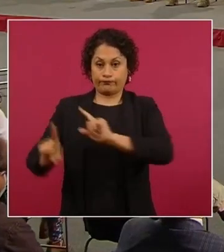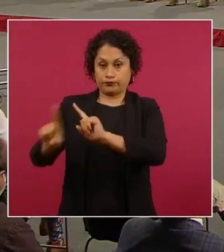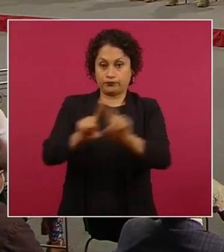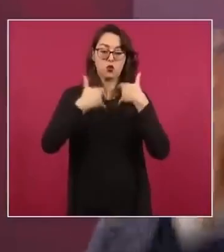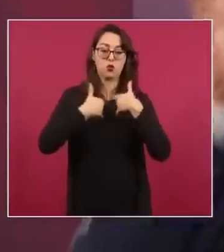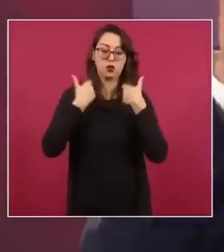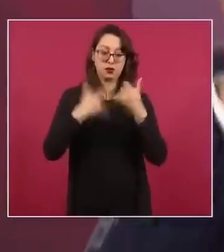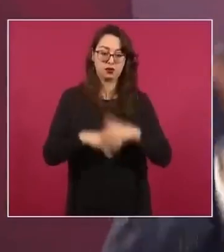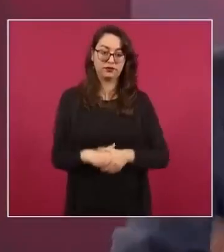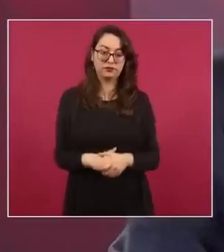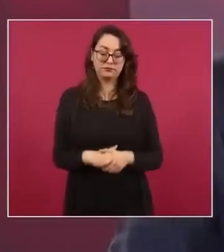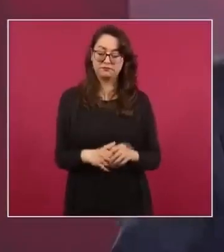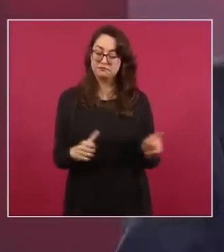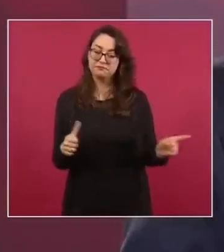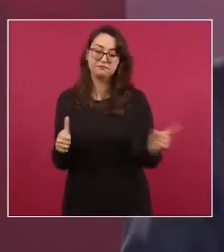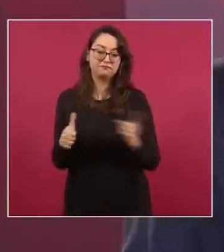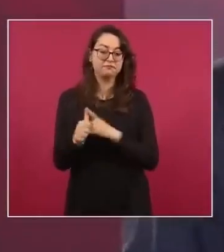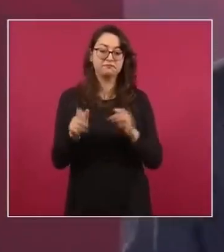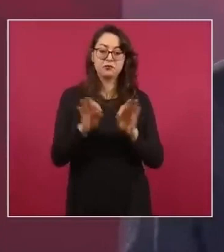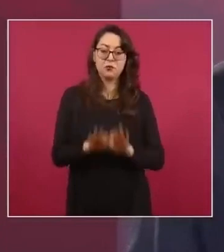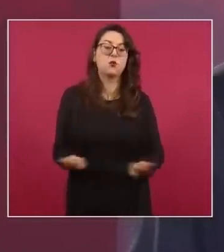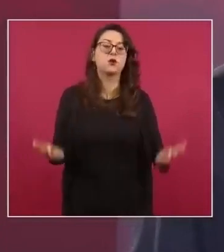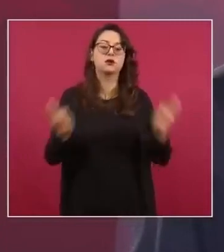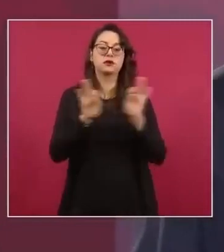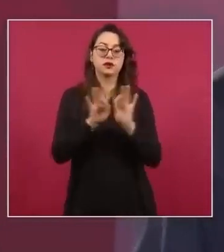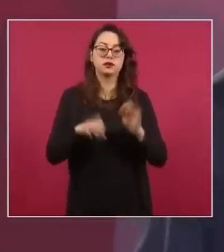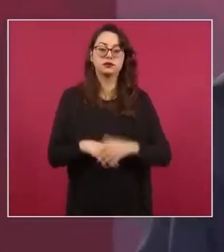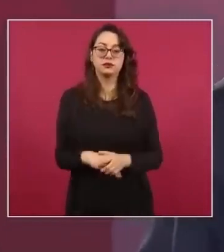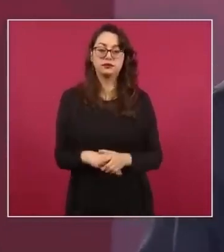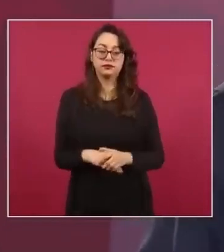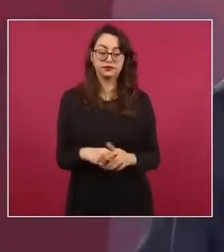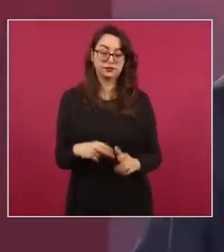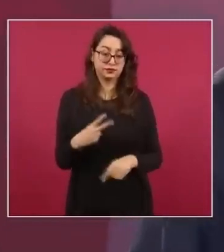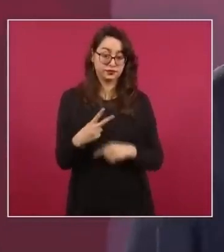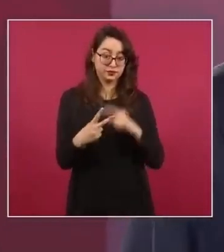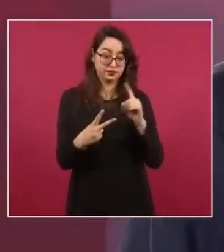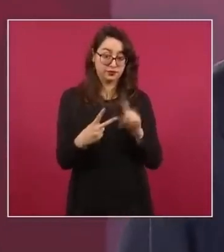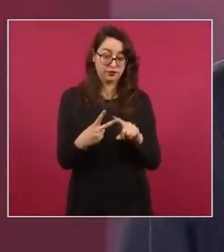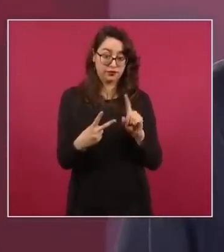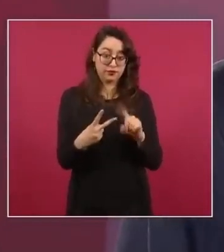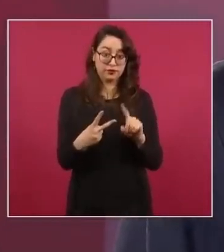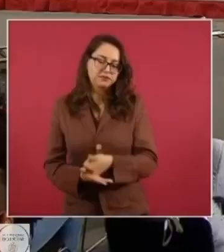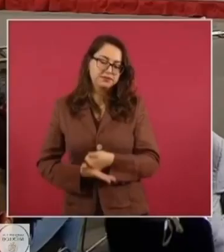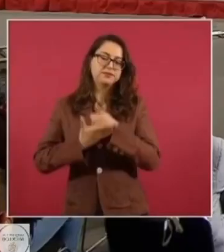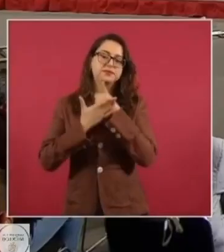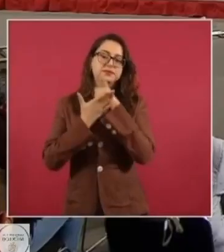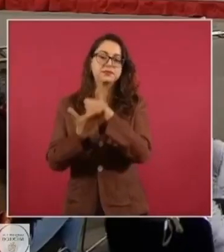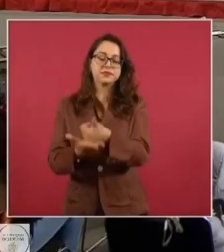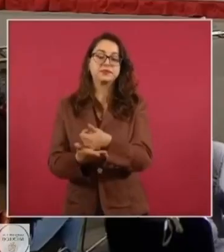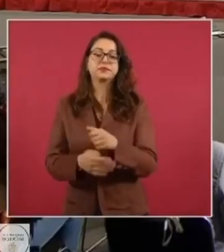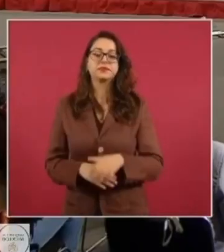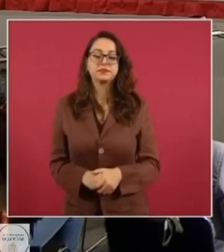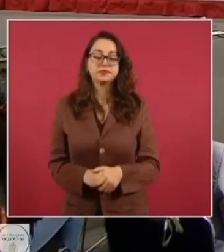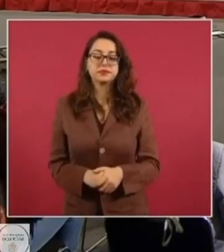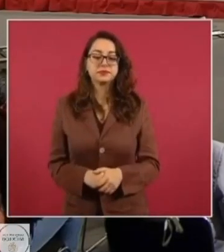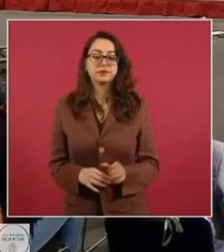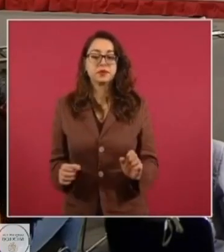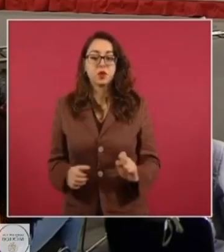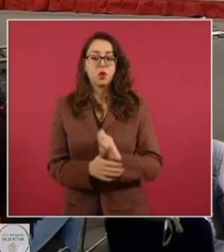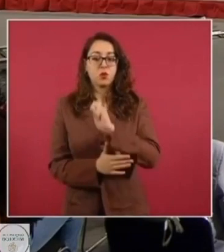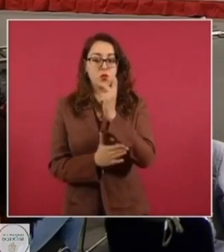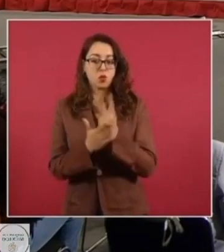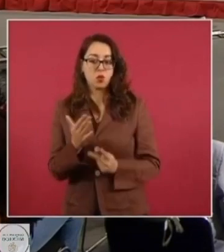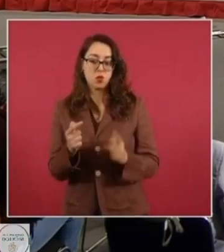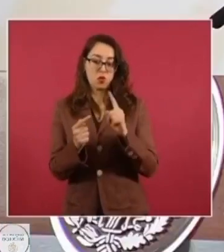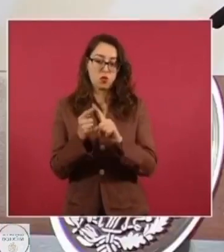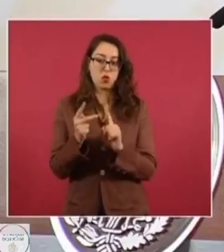hacerlo. Entonces, pues con su empuje, con el talento de él, con su experiencia y con